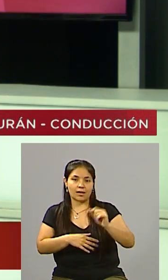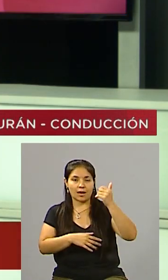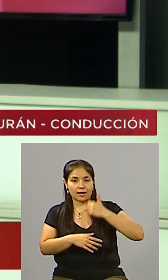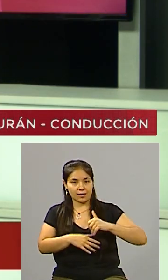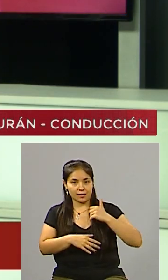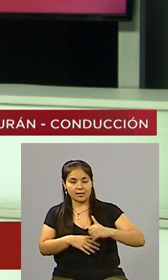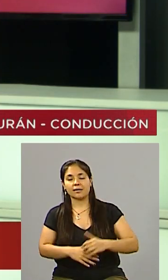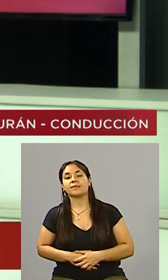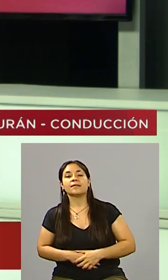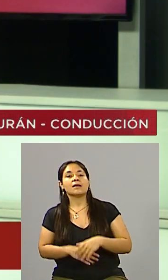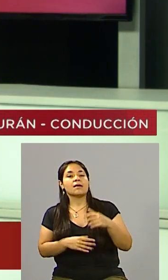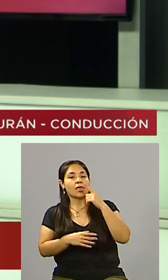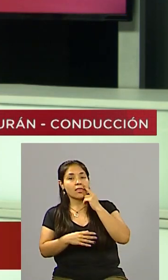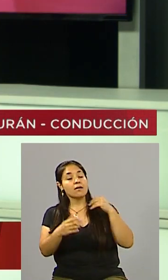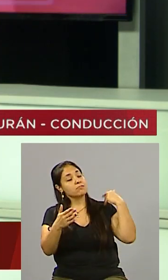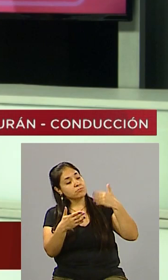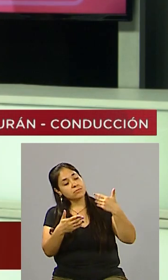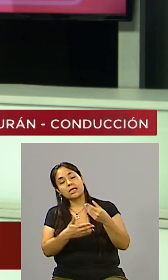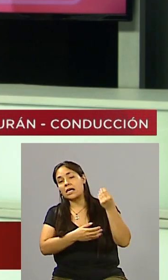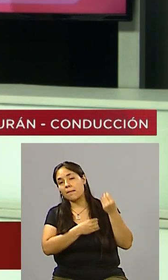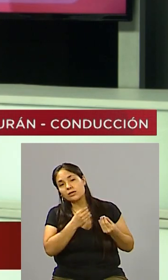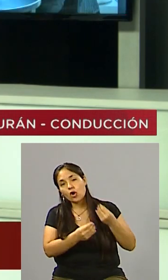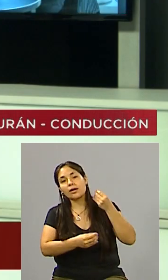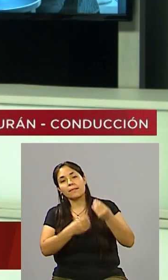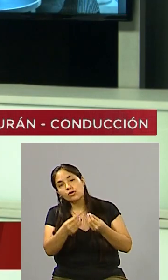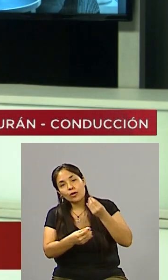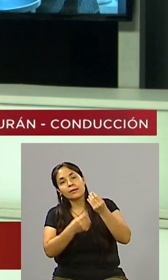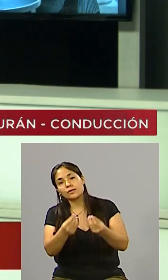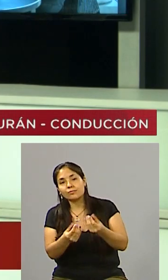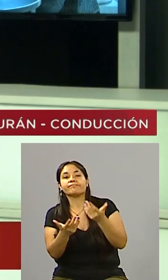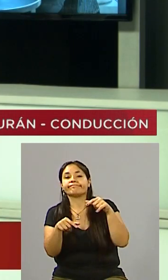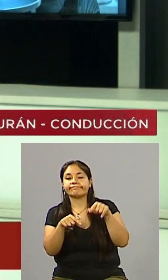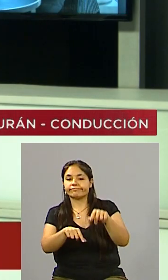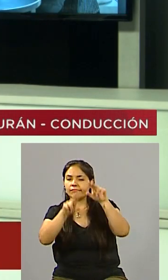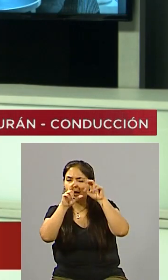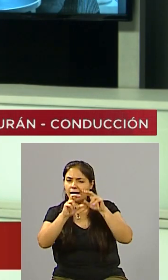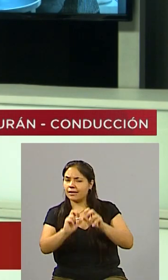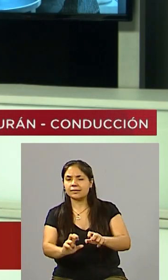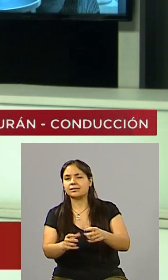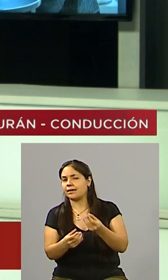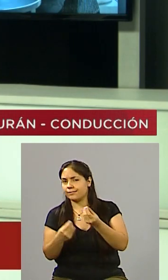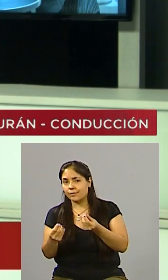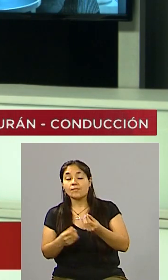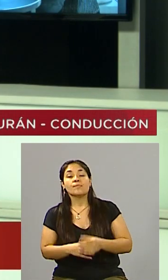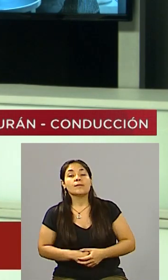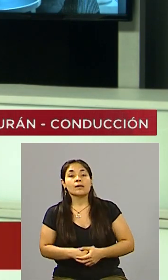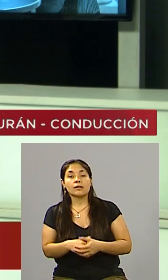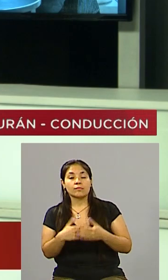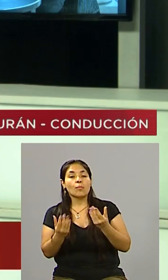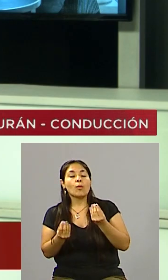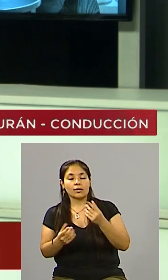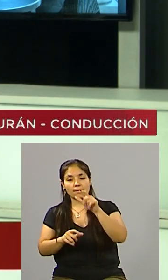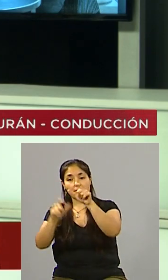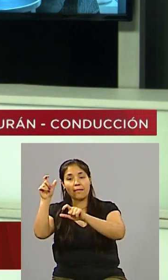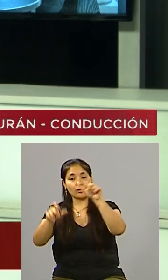de lo que ha sucedido en los últimos días, también es necesario seguir analizando porque, bueno, se hablaba de ciertas personas